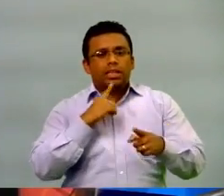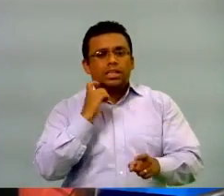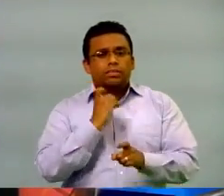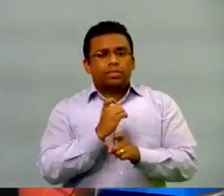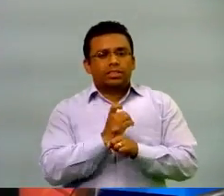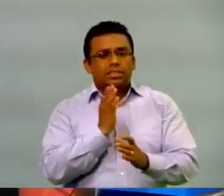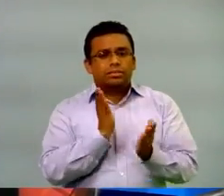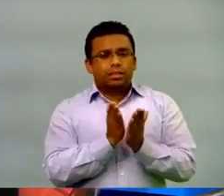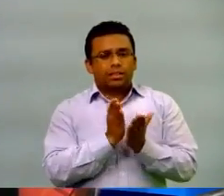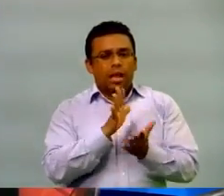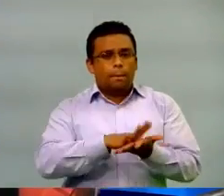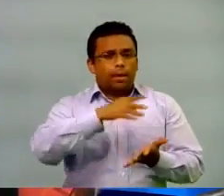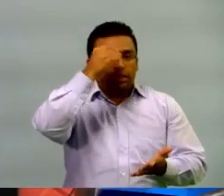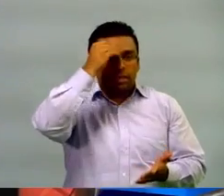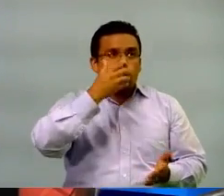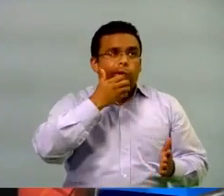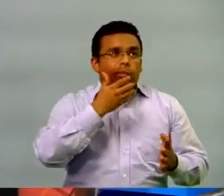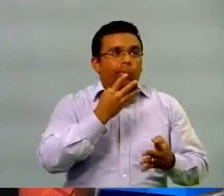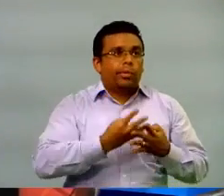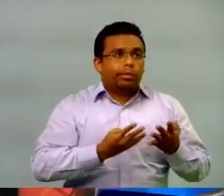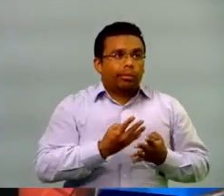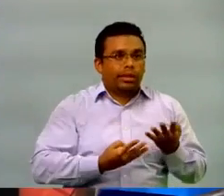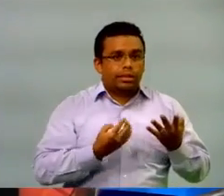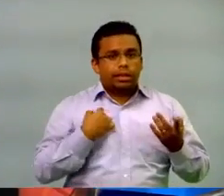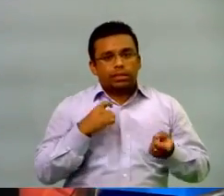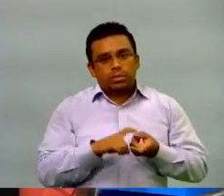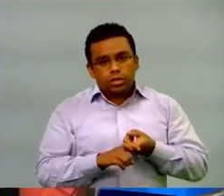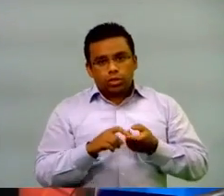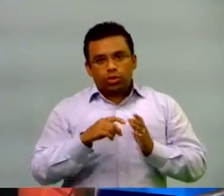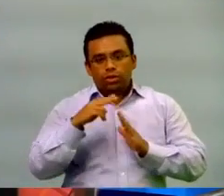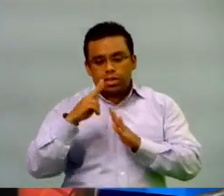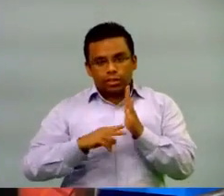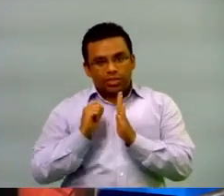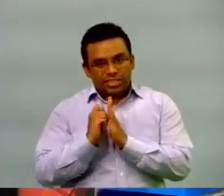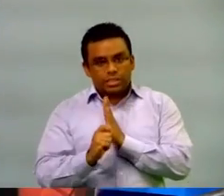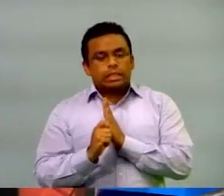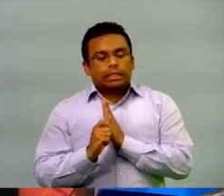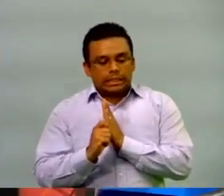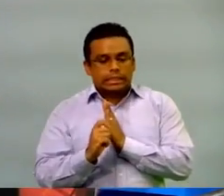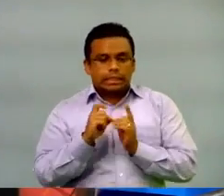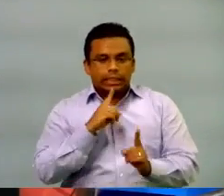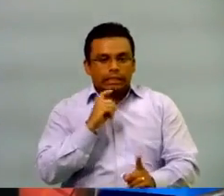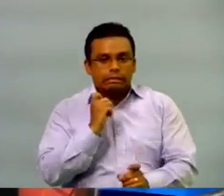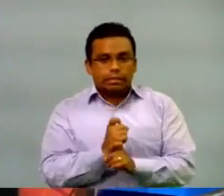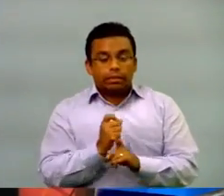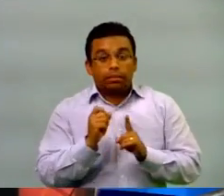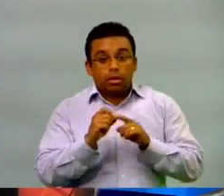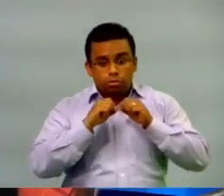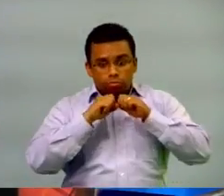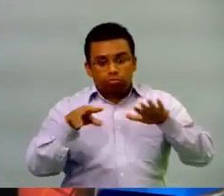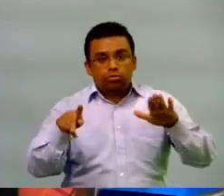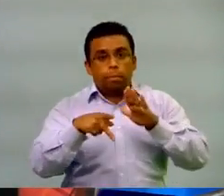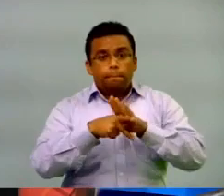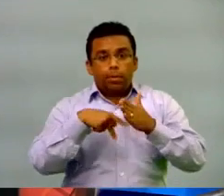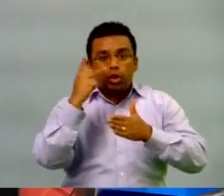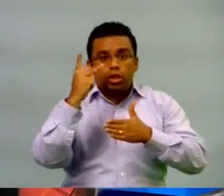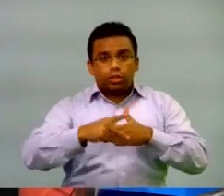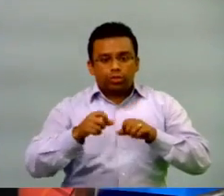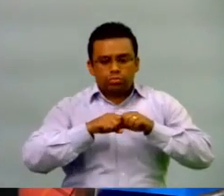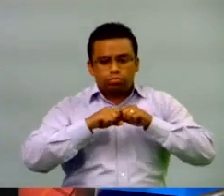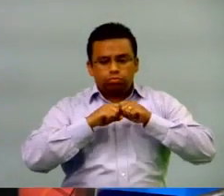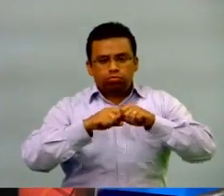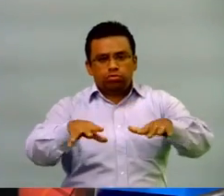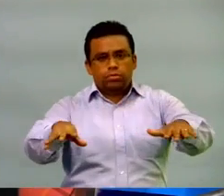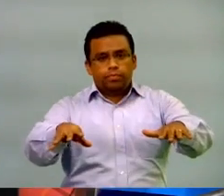caso de matemáticas, de español, en toda la parte de lectoescritura, pero se están empezando a lanzar proyectos hacia áreas que si